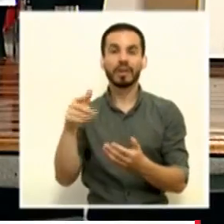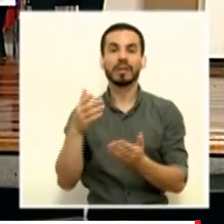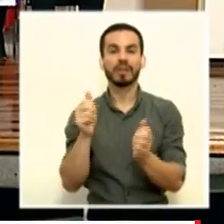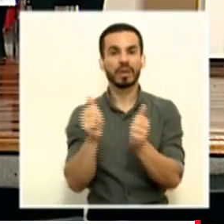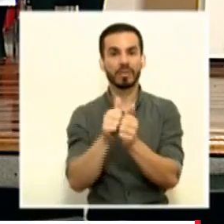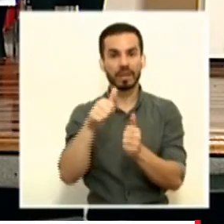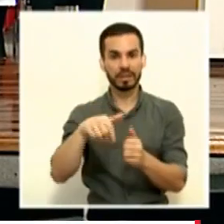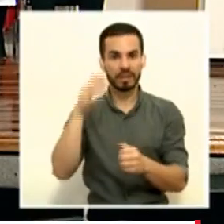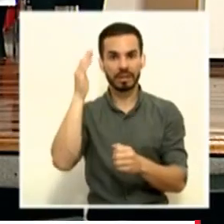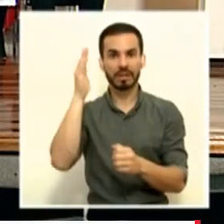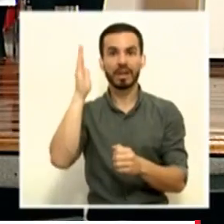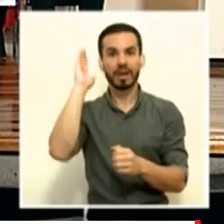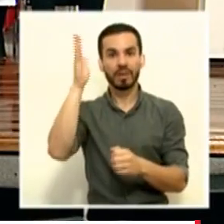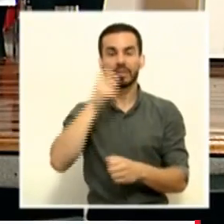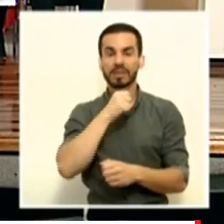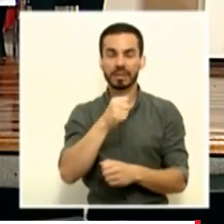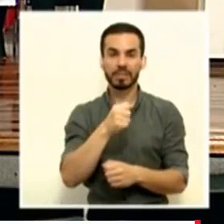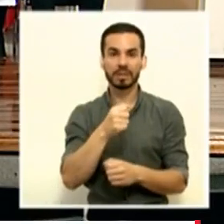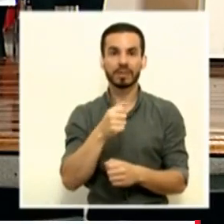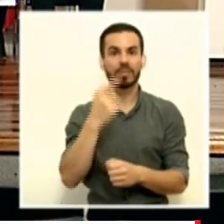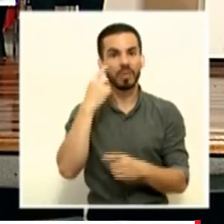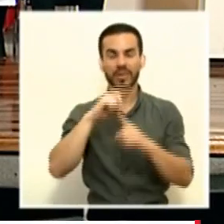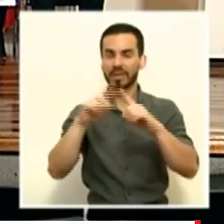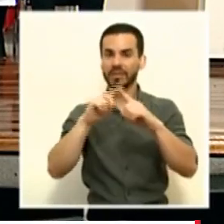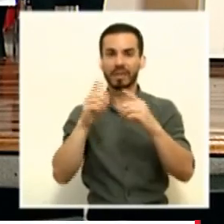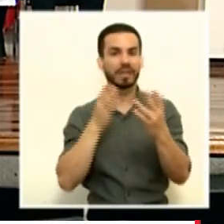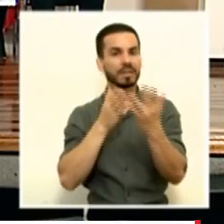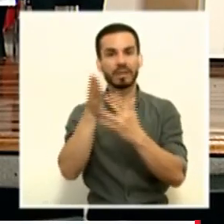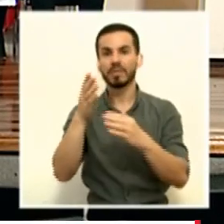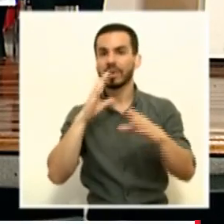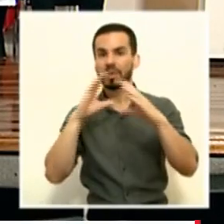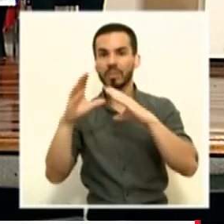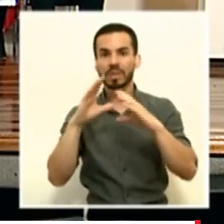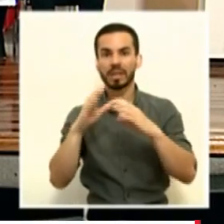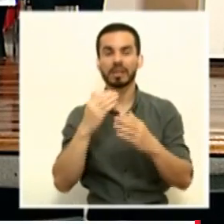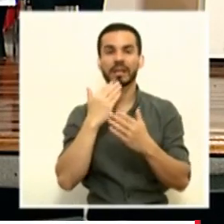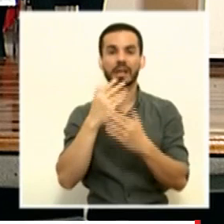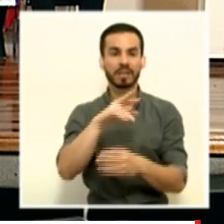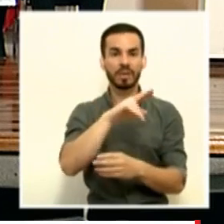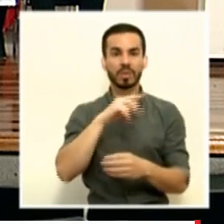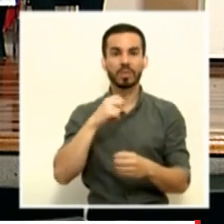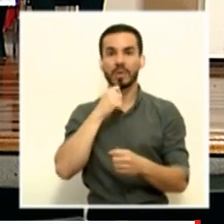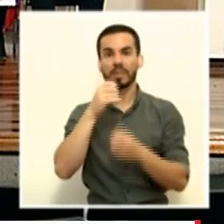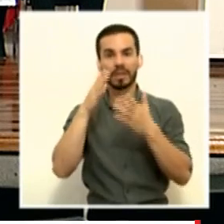que nos acompañaron en esta conferencia de prensa, a todos los diversos medios de comunicación. Gracias a los colegas que nos